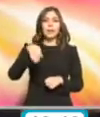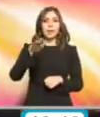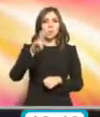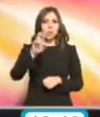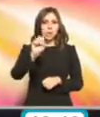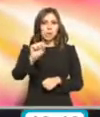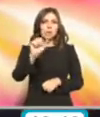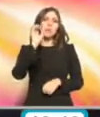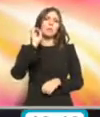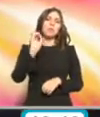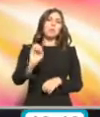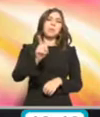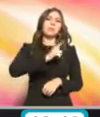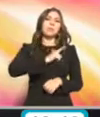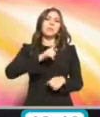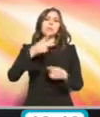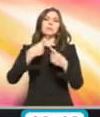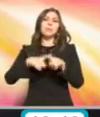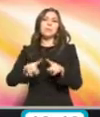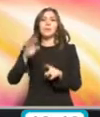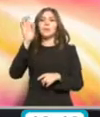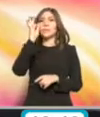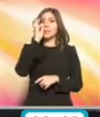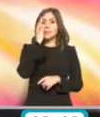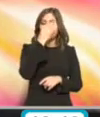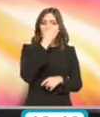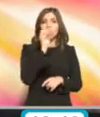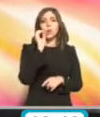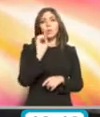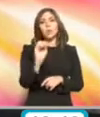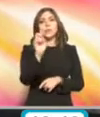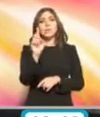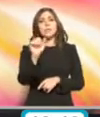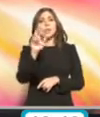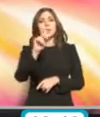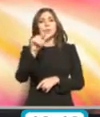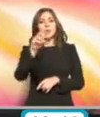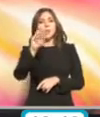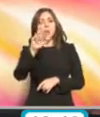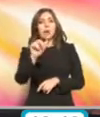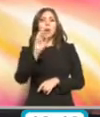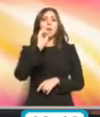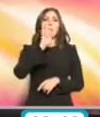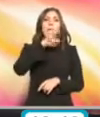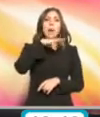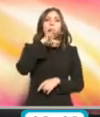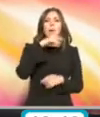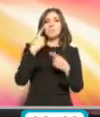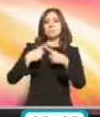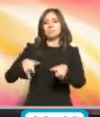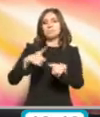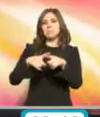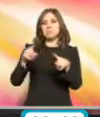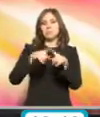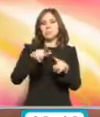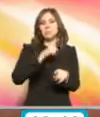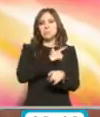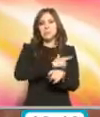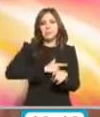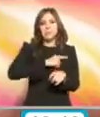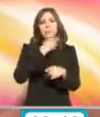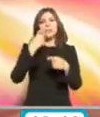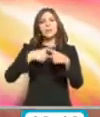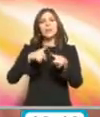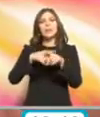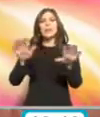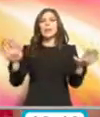por fresa, por zarzamora. ¡Ay, qué rico por de mango, zarzamora! Por lo que usted quiera, señor, señora. De mango, de mango. De mango. Es lo bonito de También. nuestras recetas,